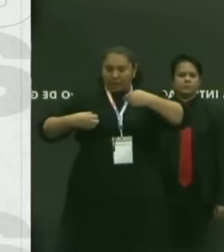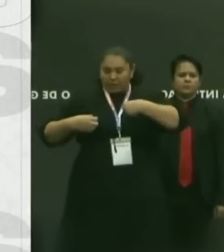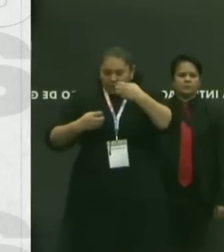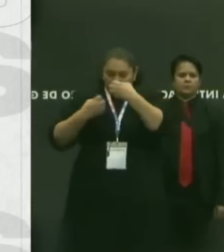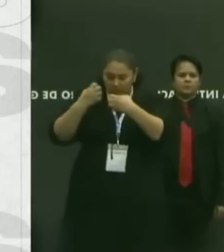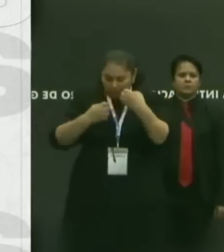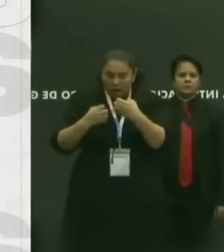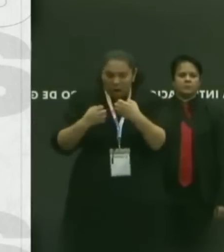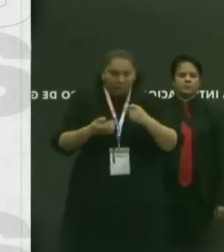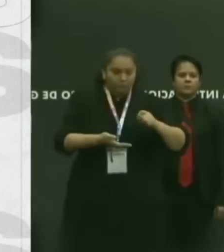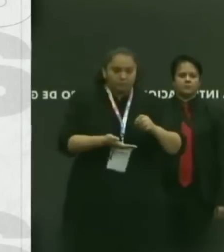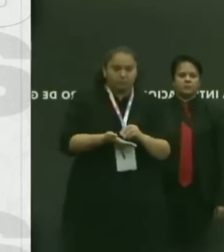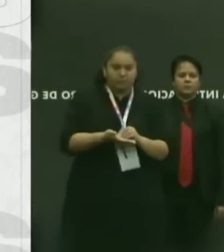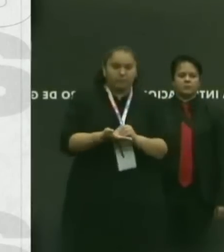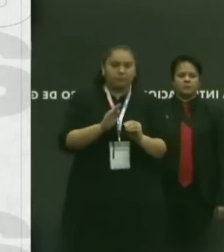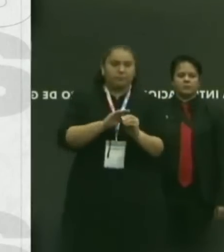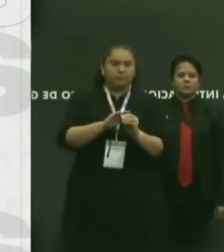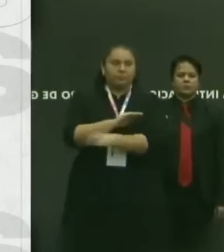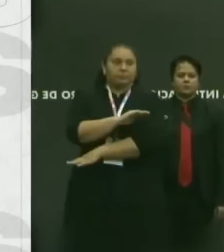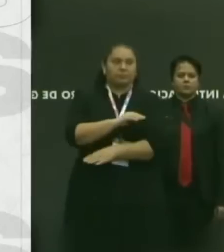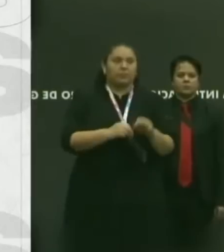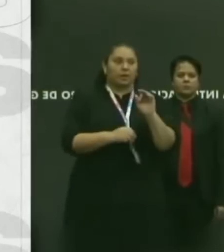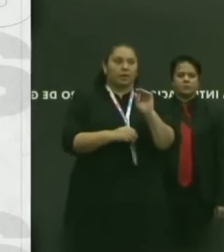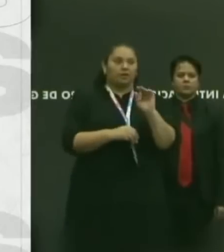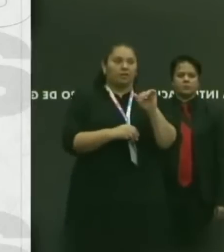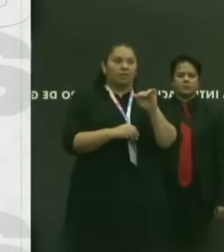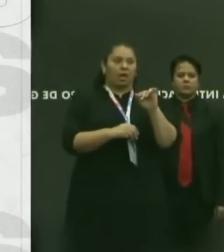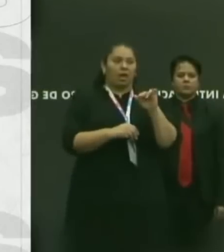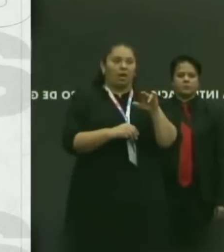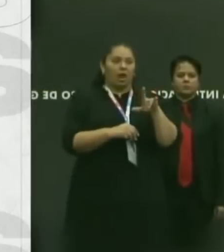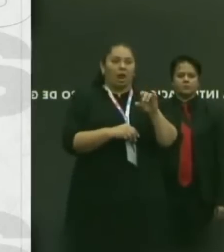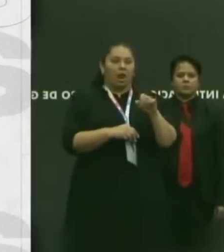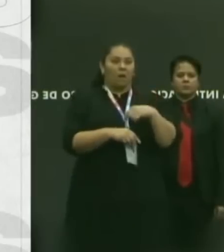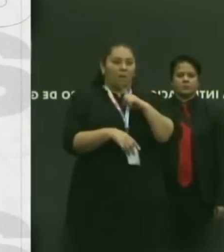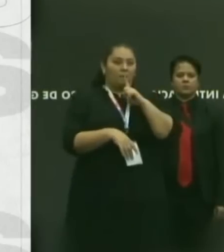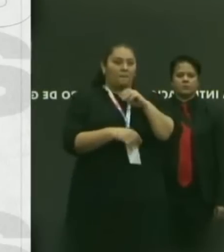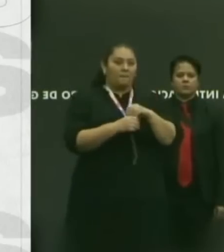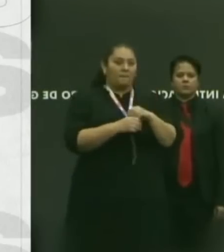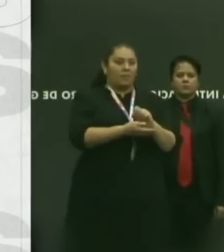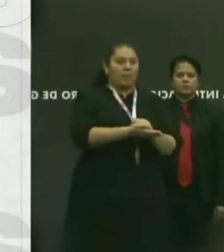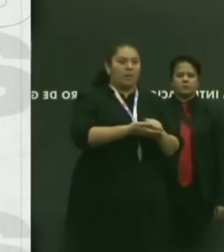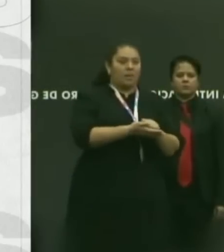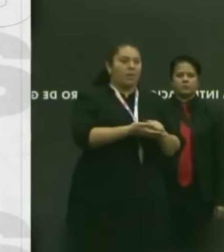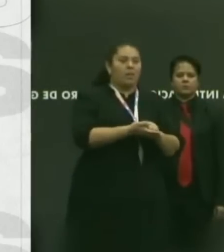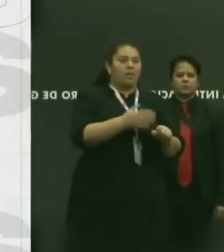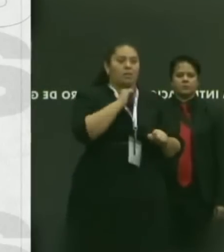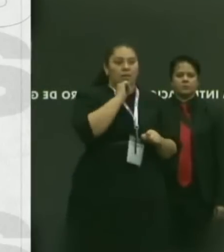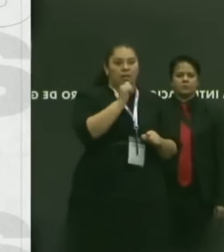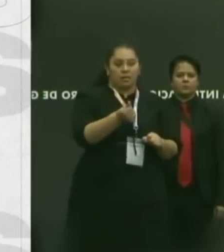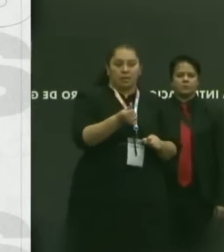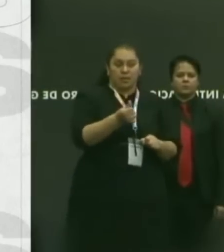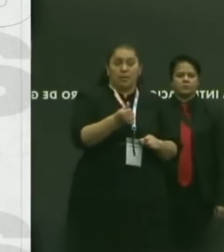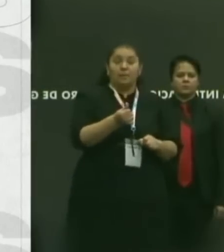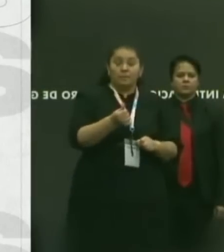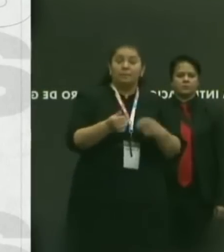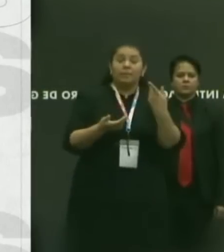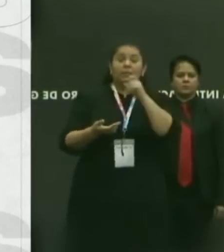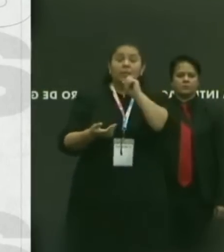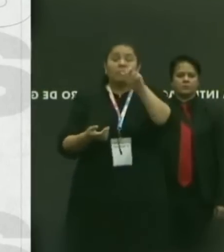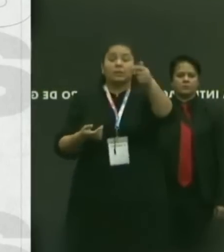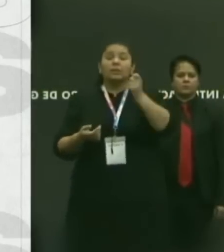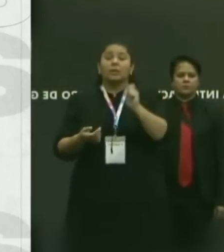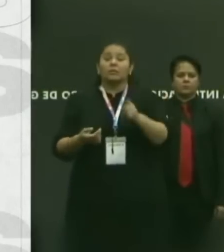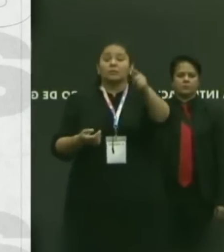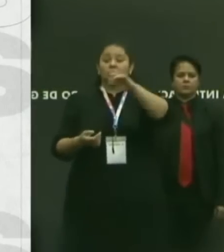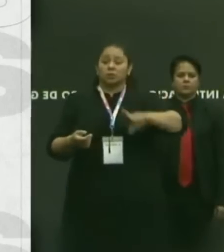pues, la verdad más bien a donde ella pertenece es a las noticias del corazón. O sea, está muy bien, por ejemplo, cuando salen las notas estas